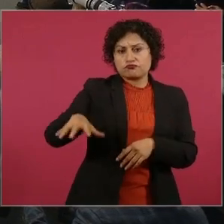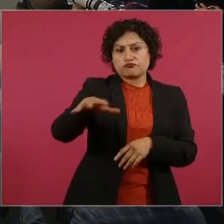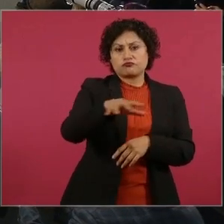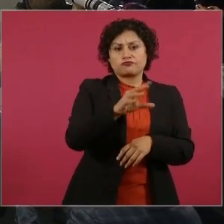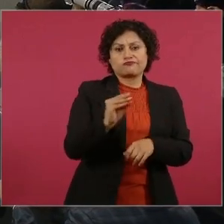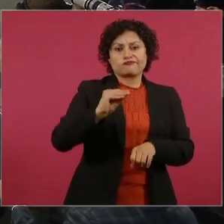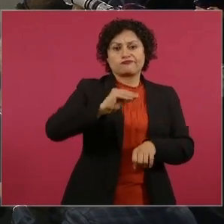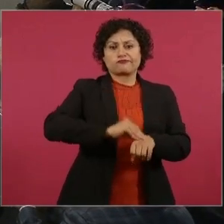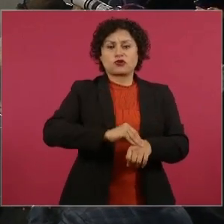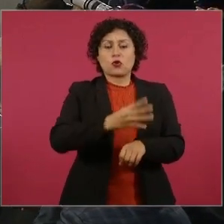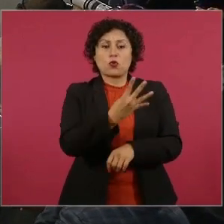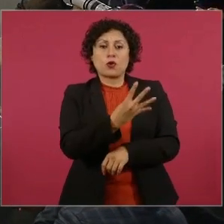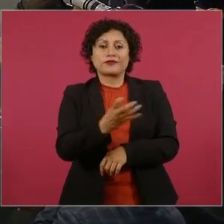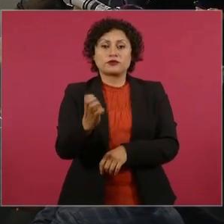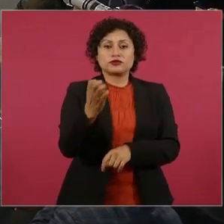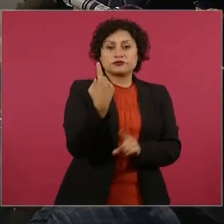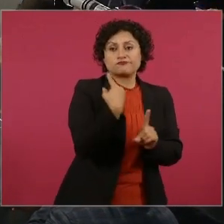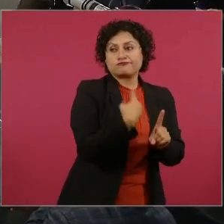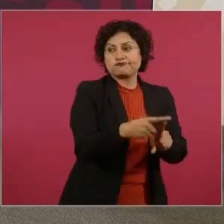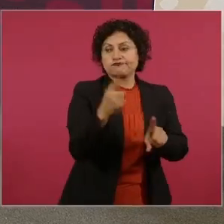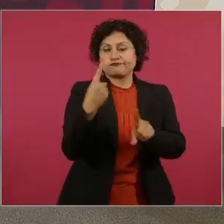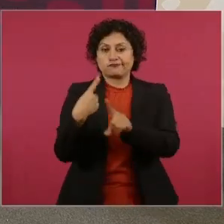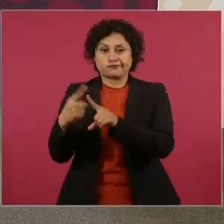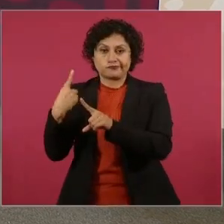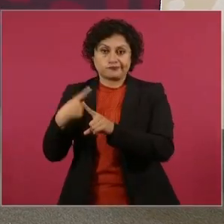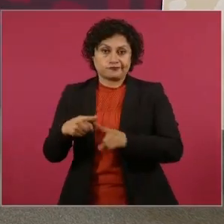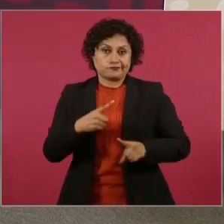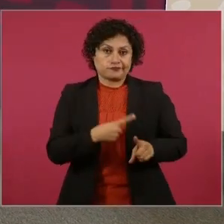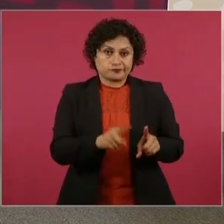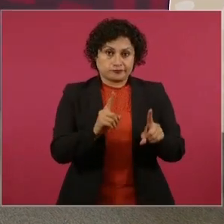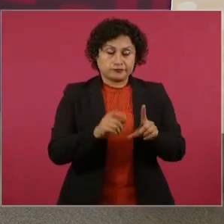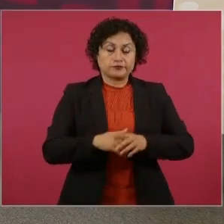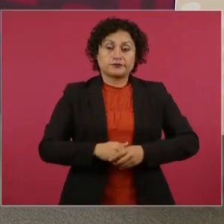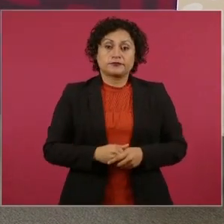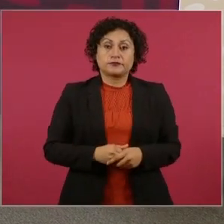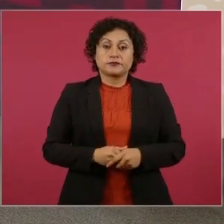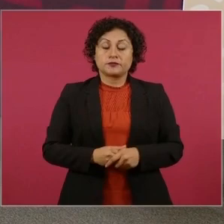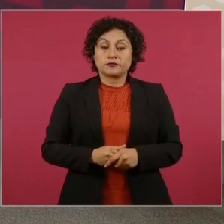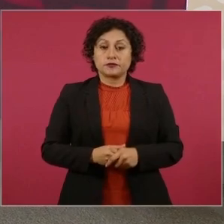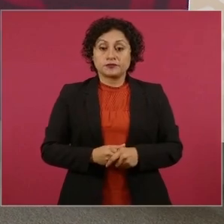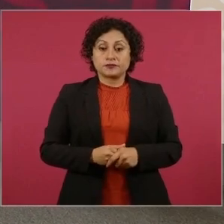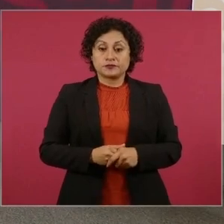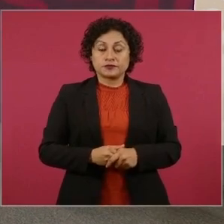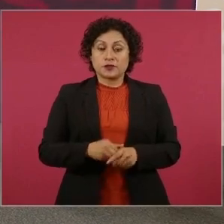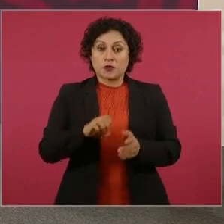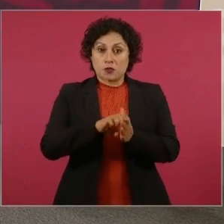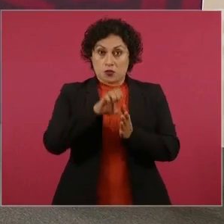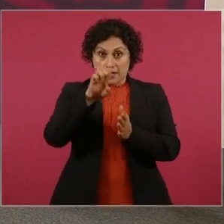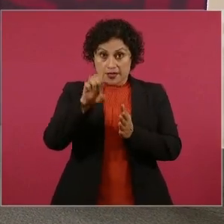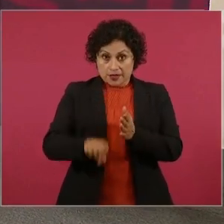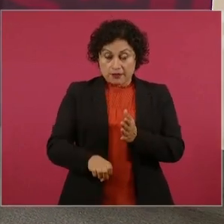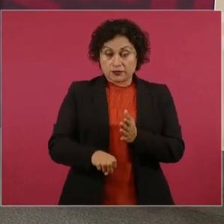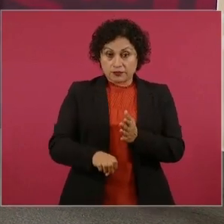cuarteles ahí en e Nuevo